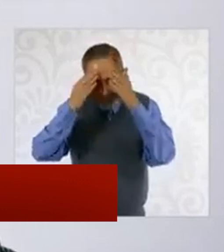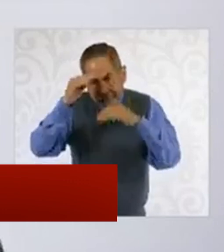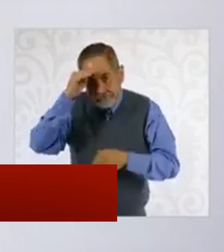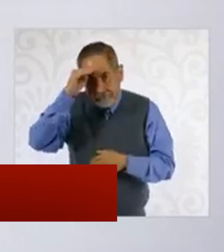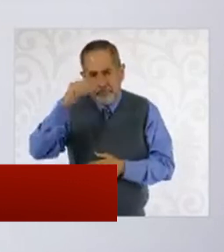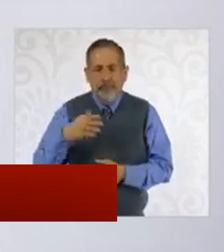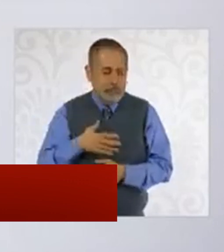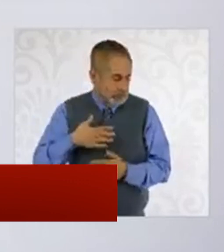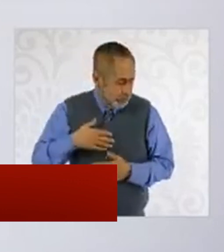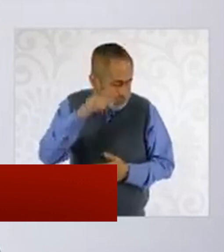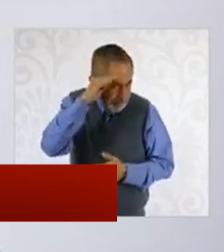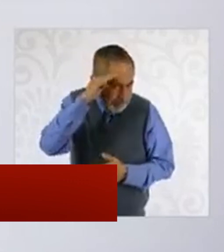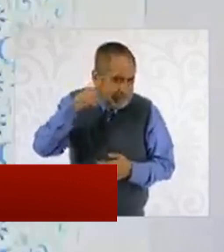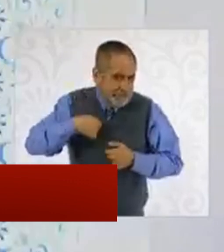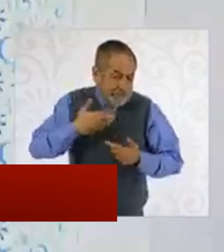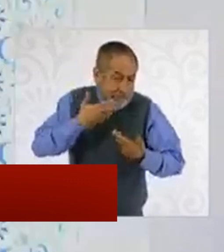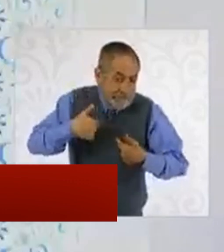qué bien pensada soy,